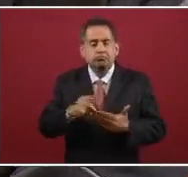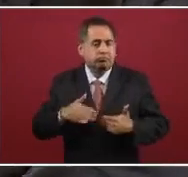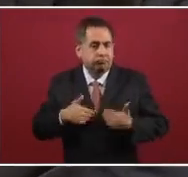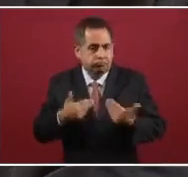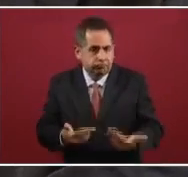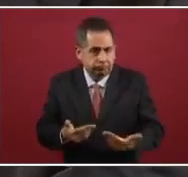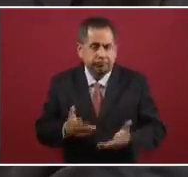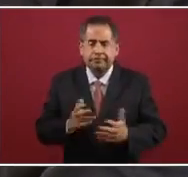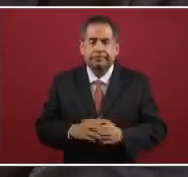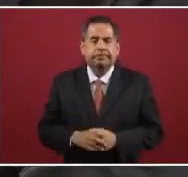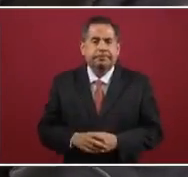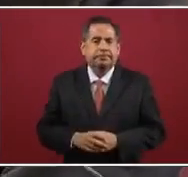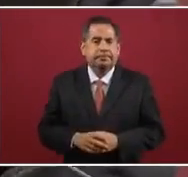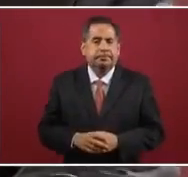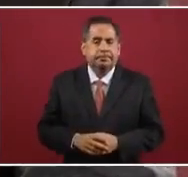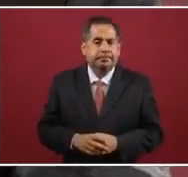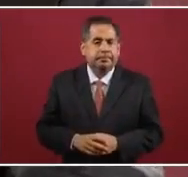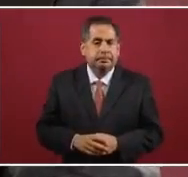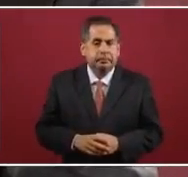cuando